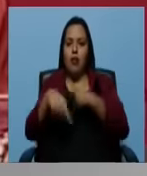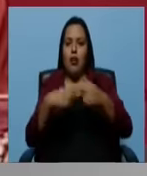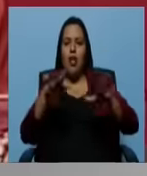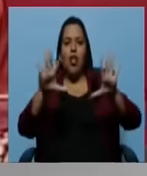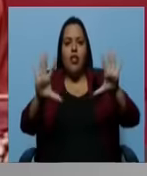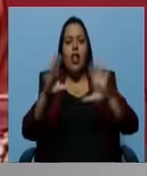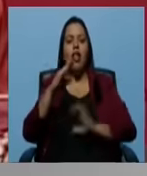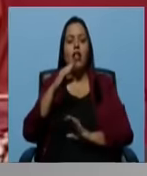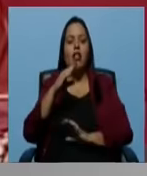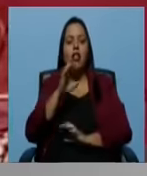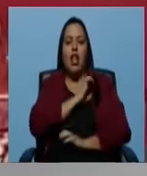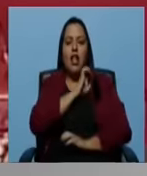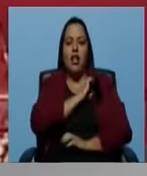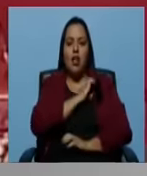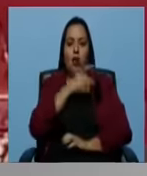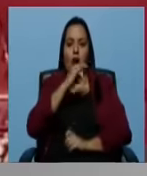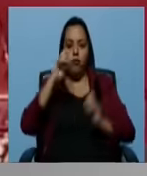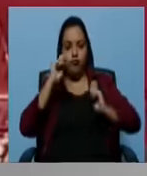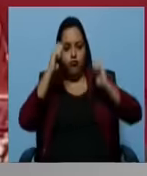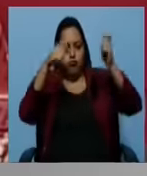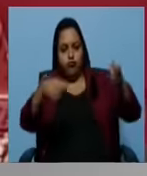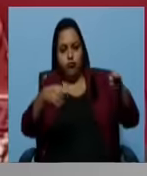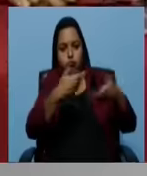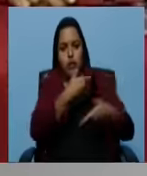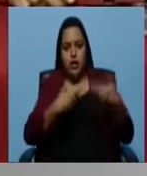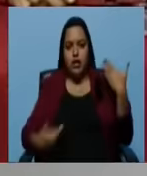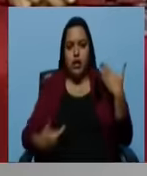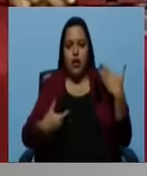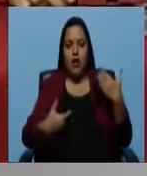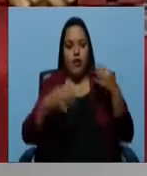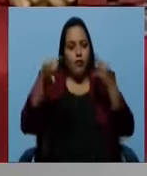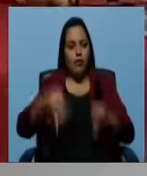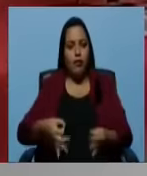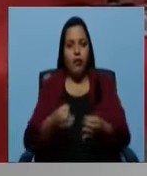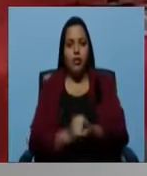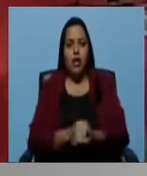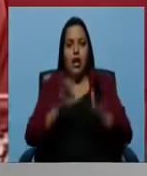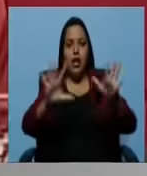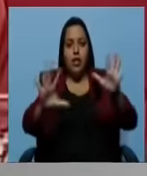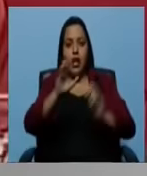toma de posesión. 10 de enero del año